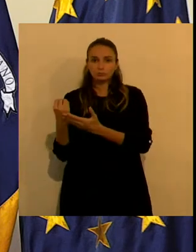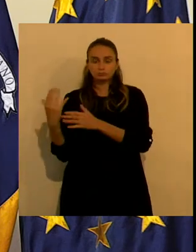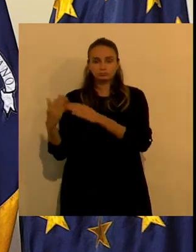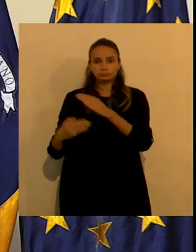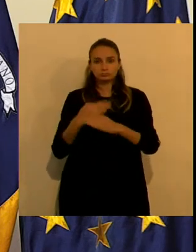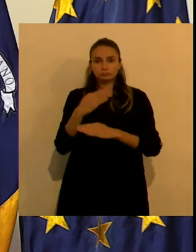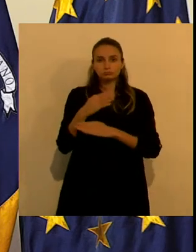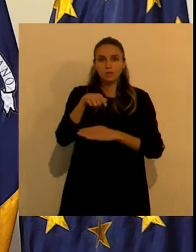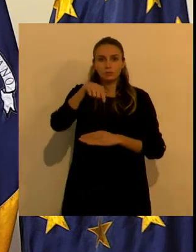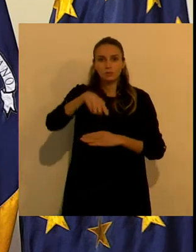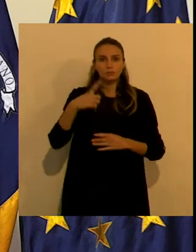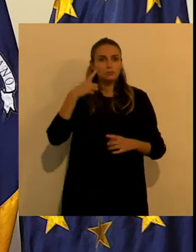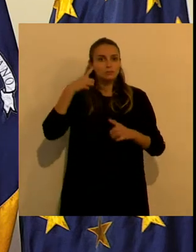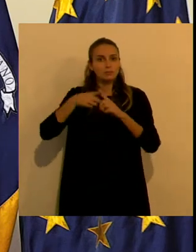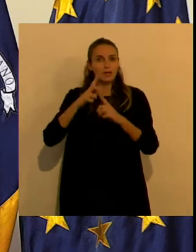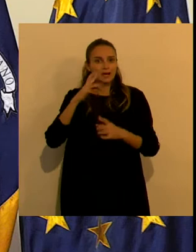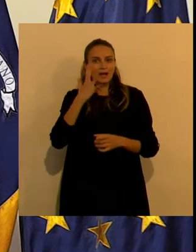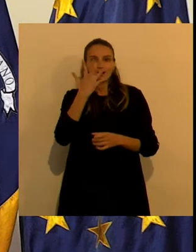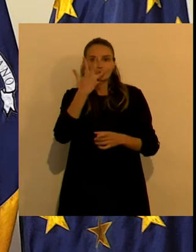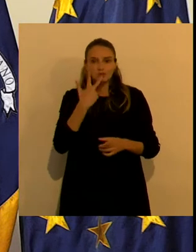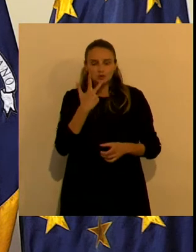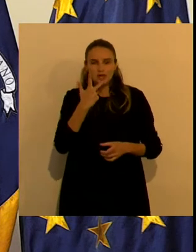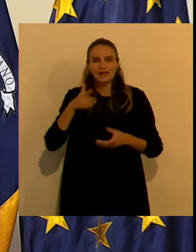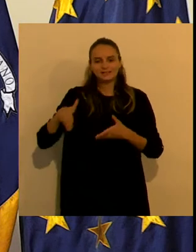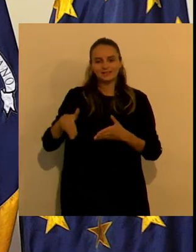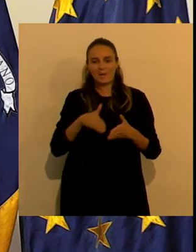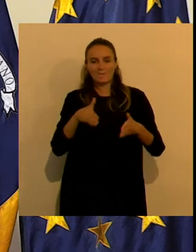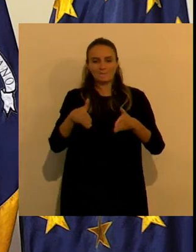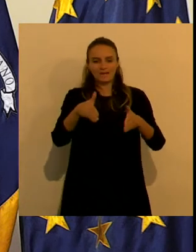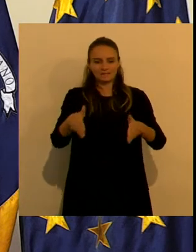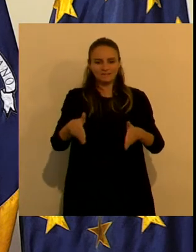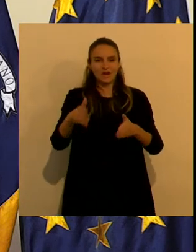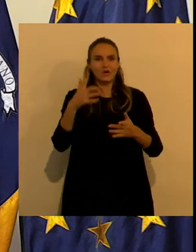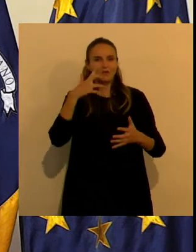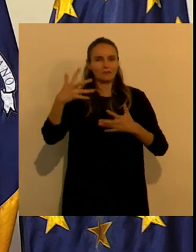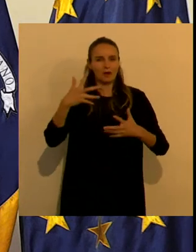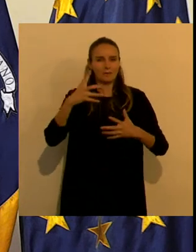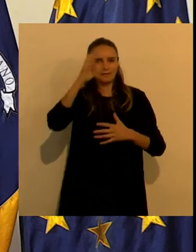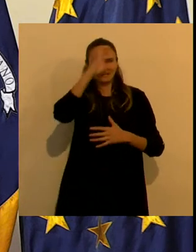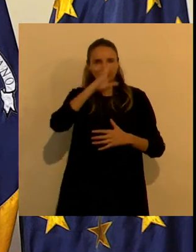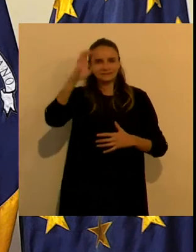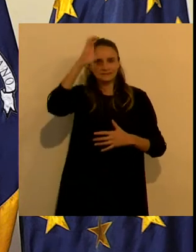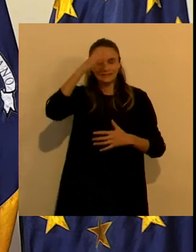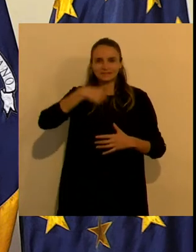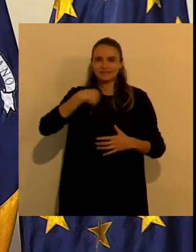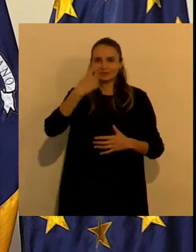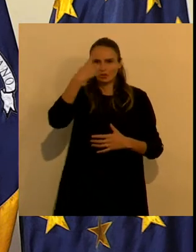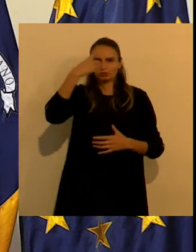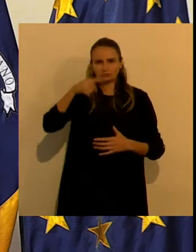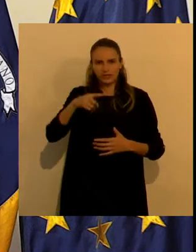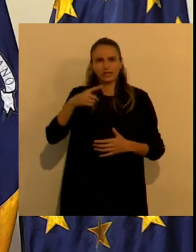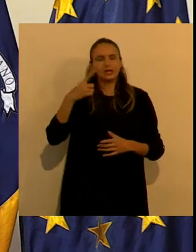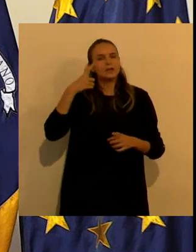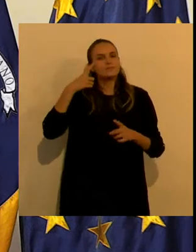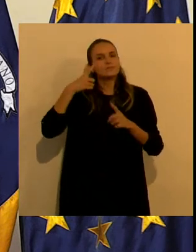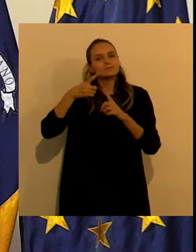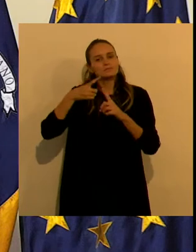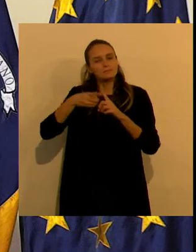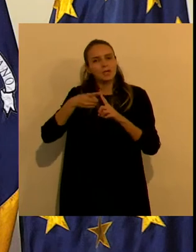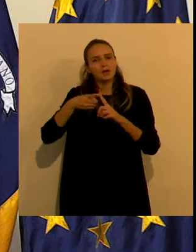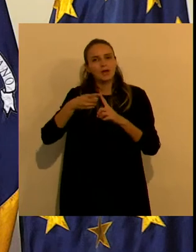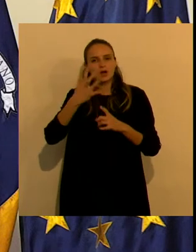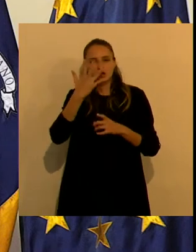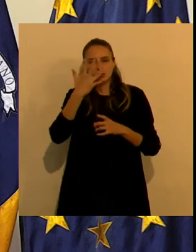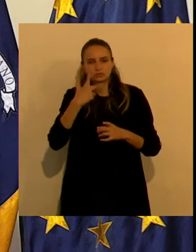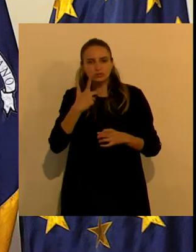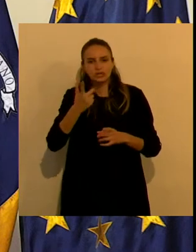la ciencia, que estoy convencido de que será un reclamo más para que sigamos conociendo y sigan visitando